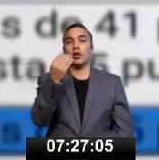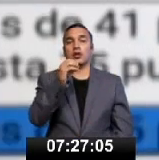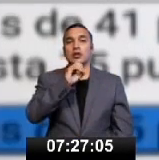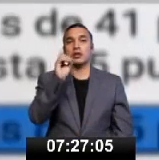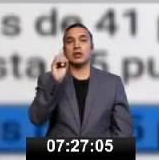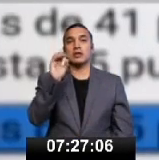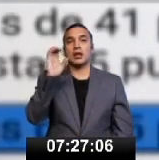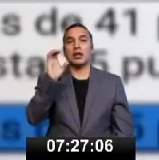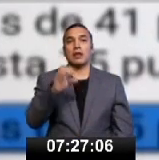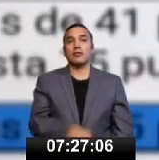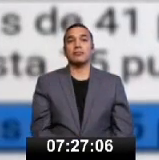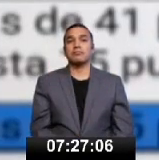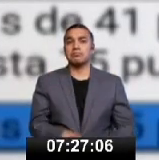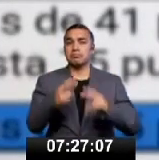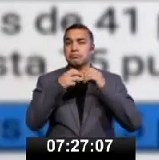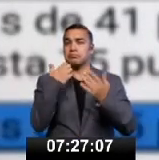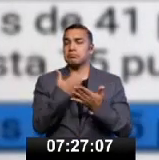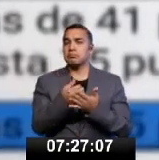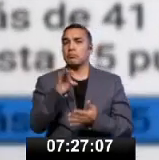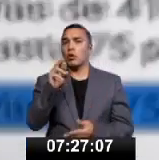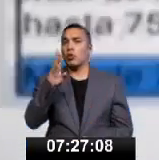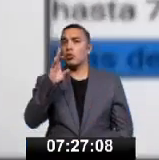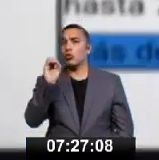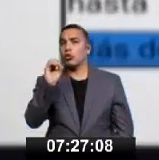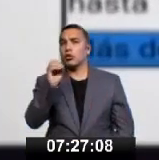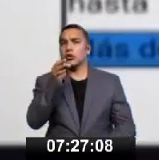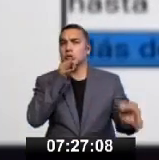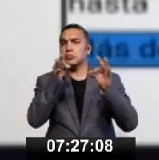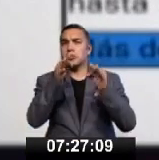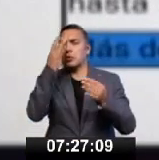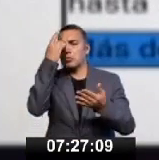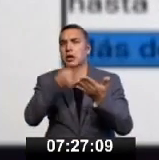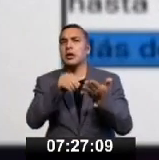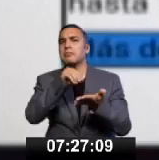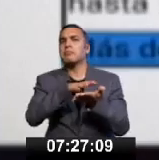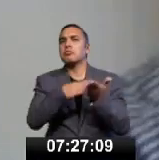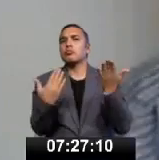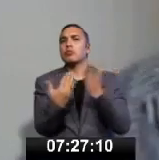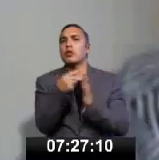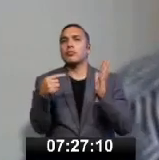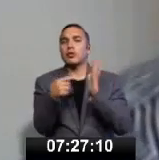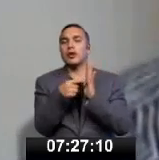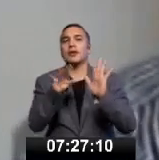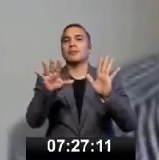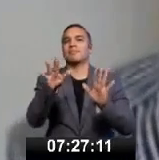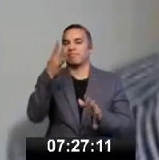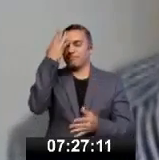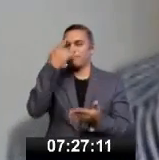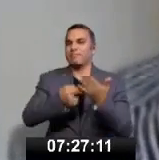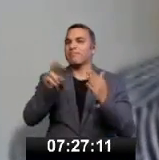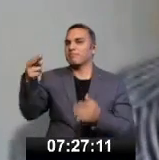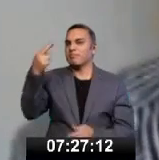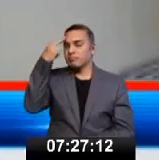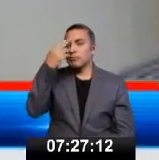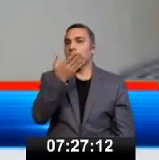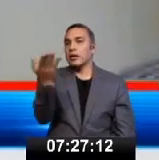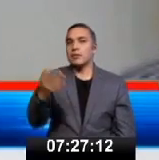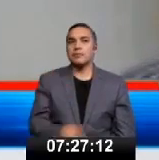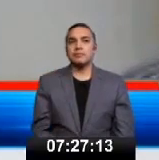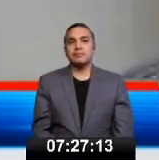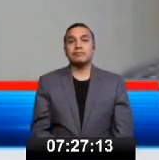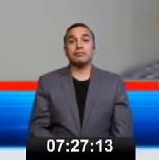$158.14 por unidad. El analista económico Fausto Ortiz explica las implicaciones de esta variación. Yo creo que obedece mucho más